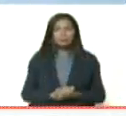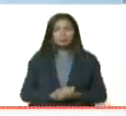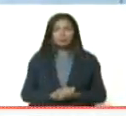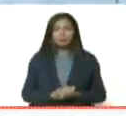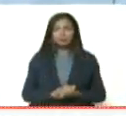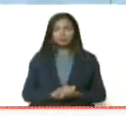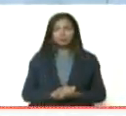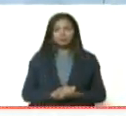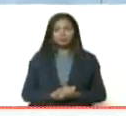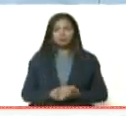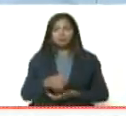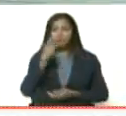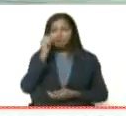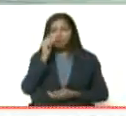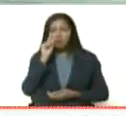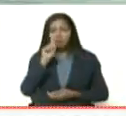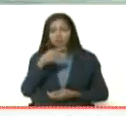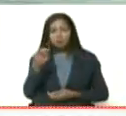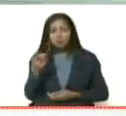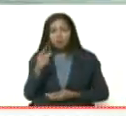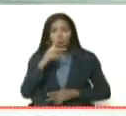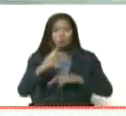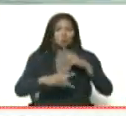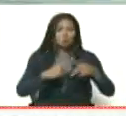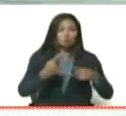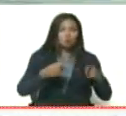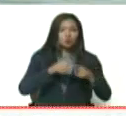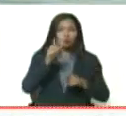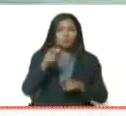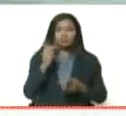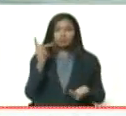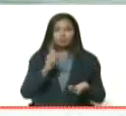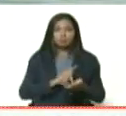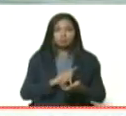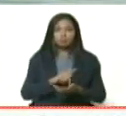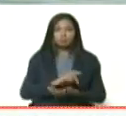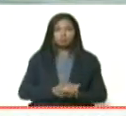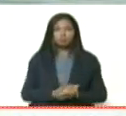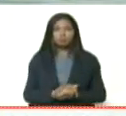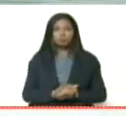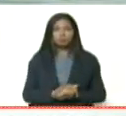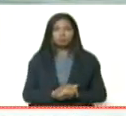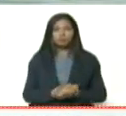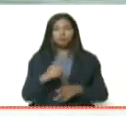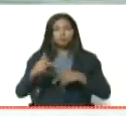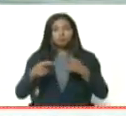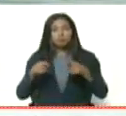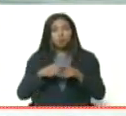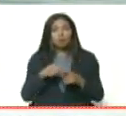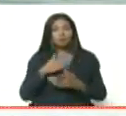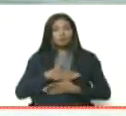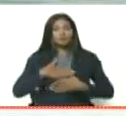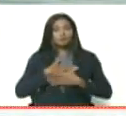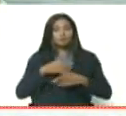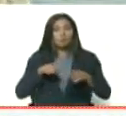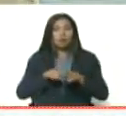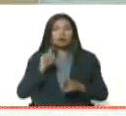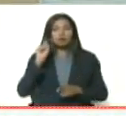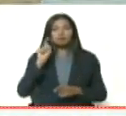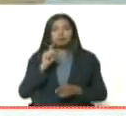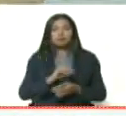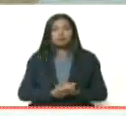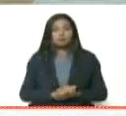¿Ah, Rodolfo? No la produce para alguien acá o alguien allá. La produce para satisfacer las